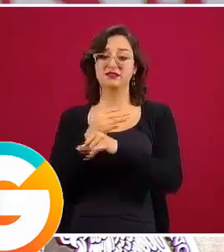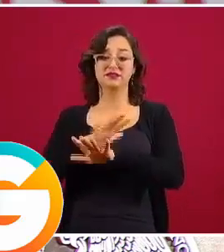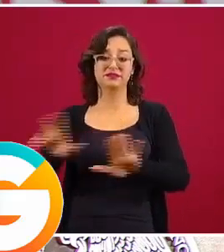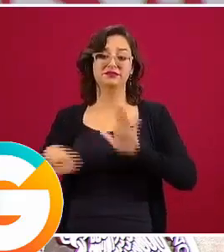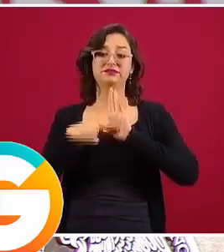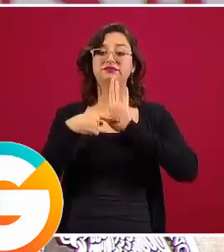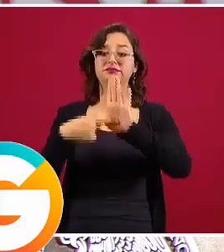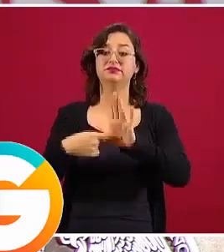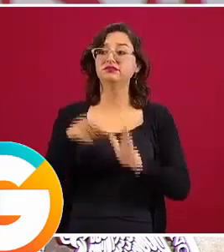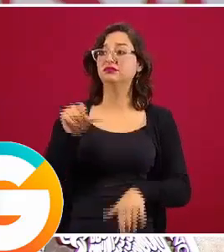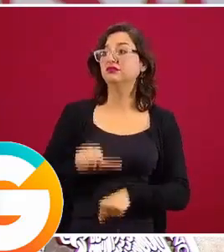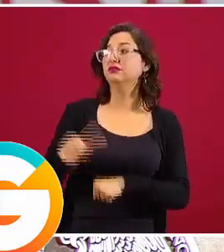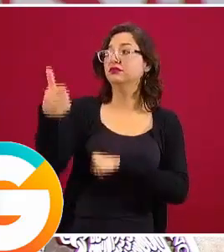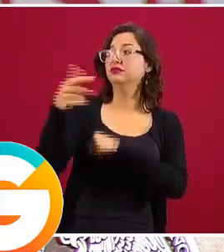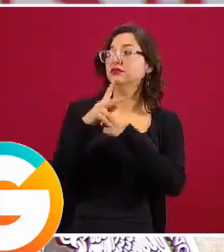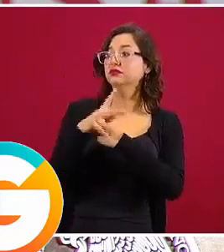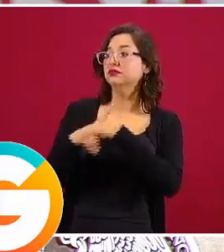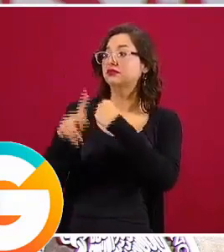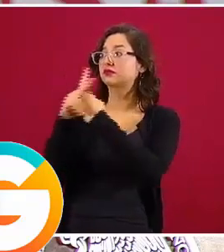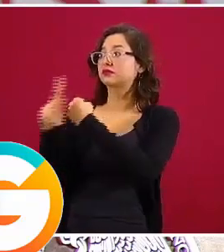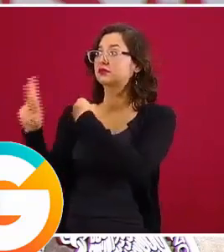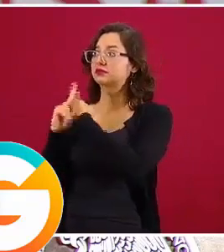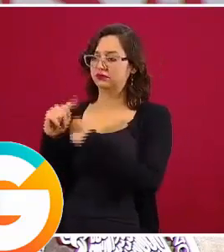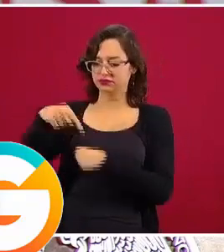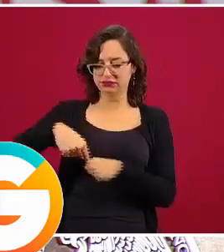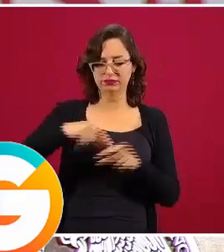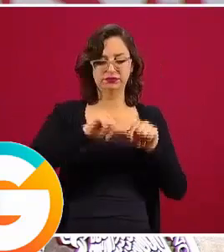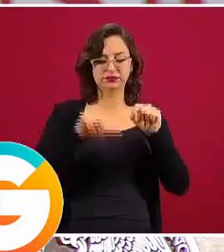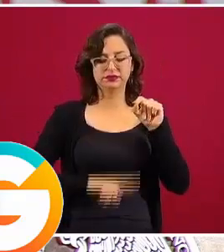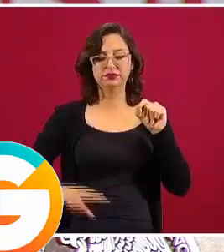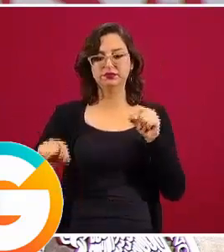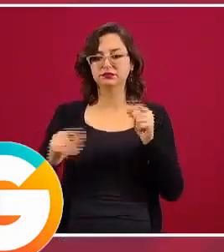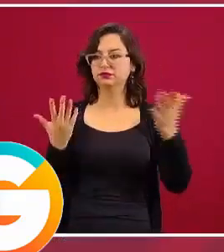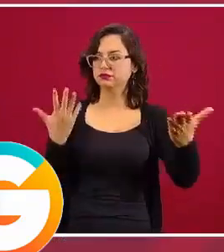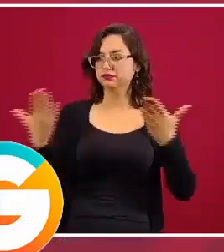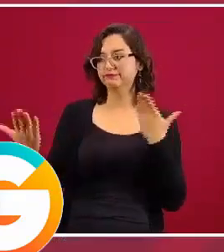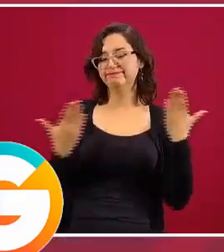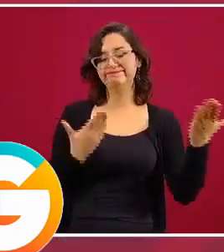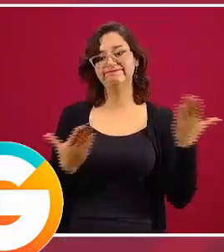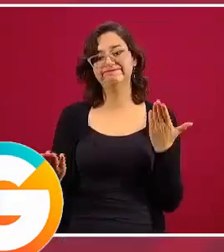de lo que pasa en otros países y de lo que está sucediendo en México.